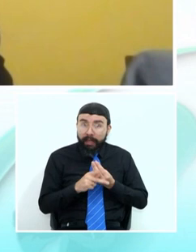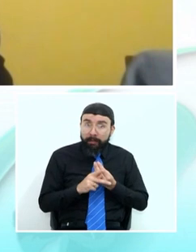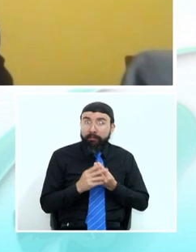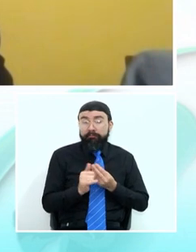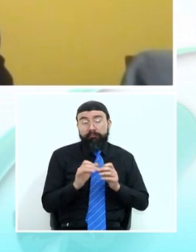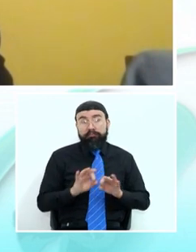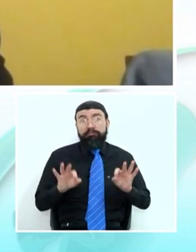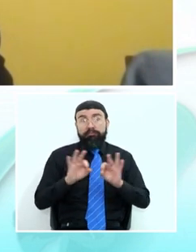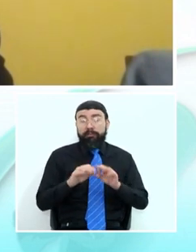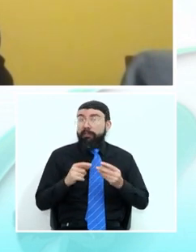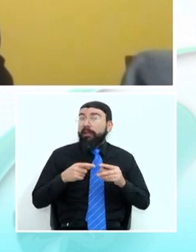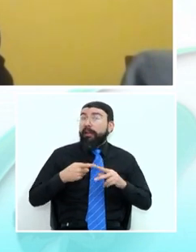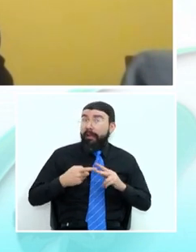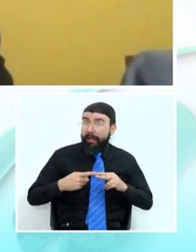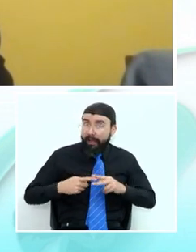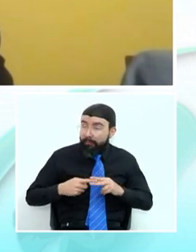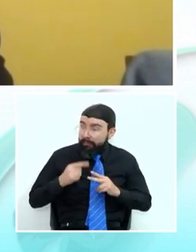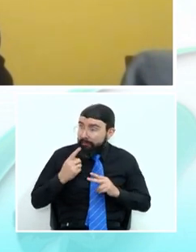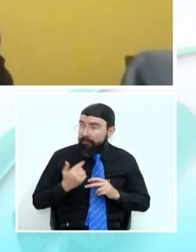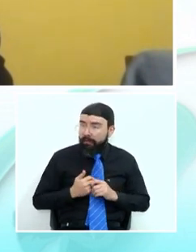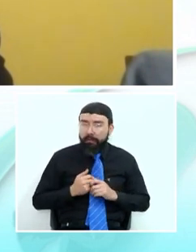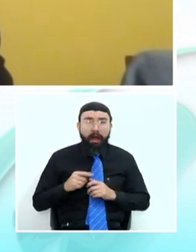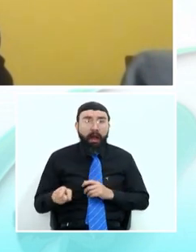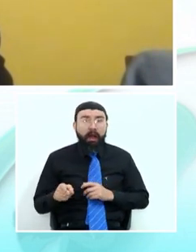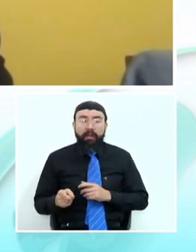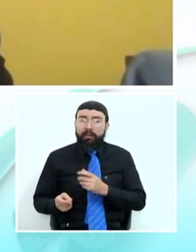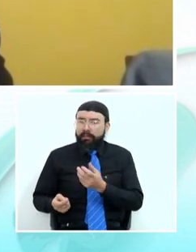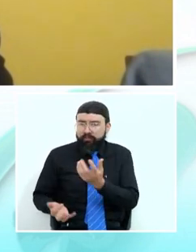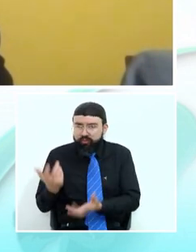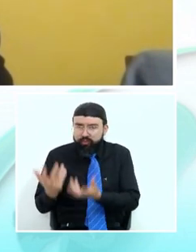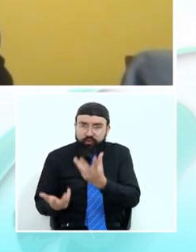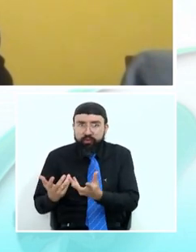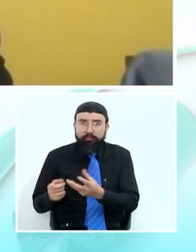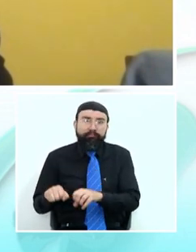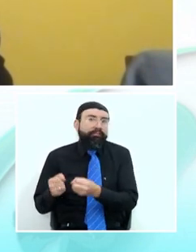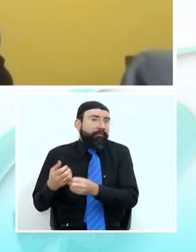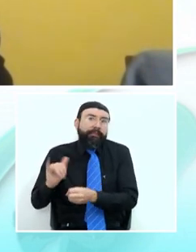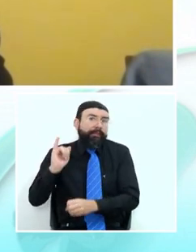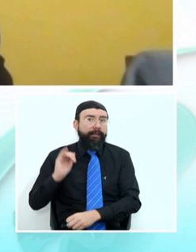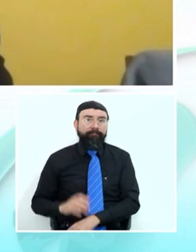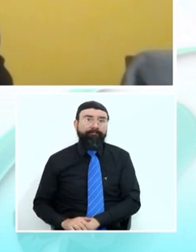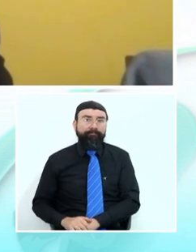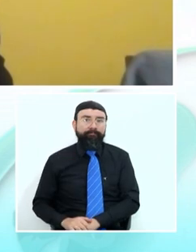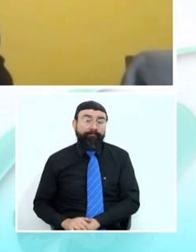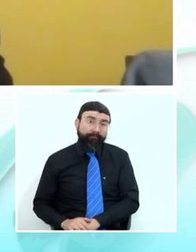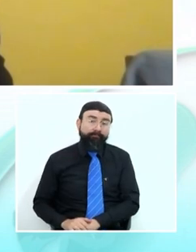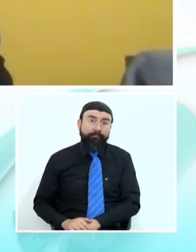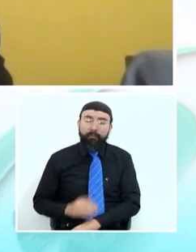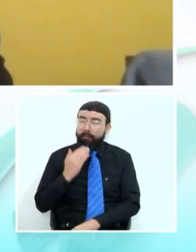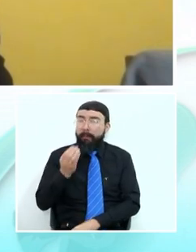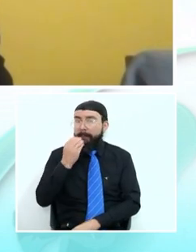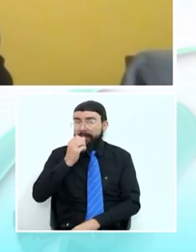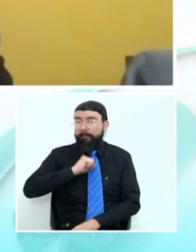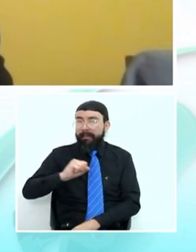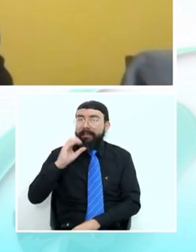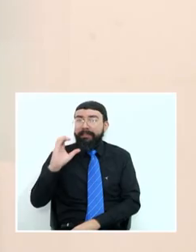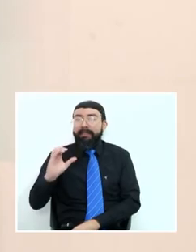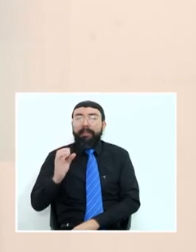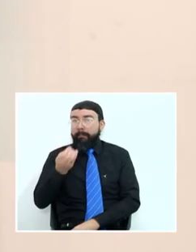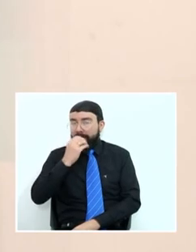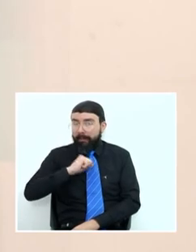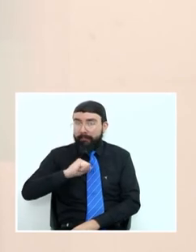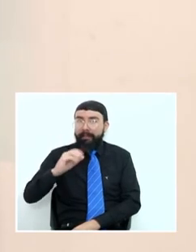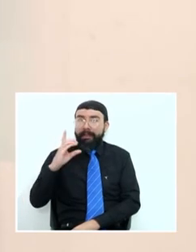le está diciendo, termolábil, si es que si los calientan, ahí lo mataron. La vitamina C, la vitamina D,